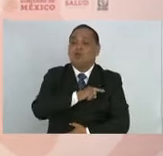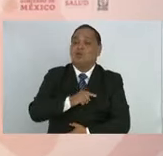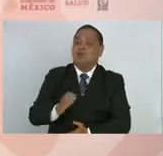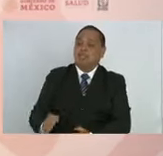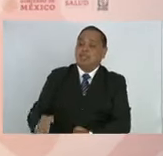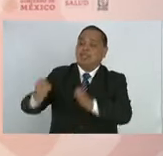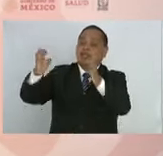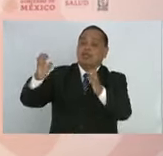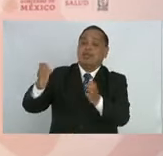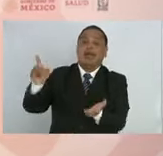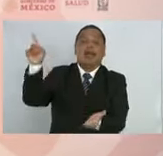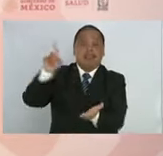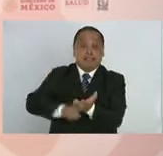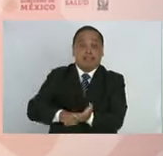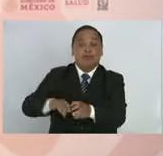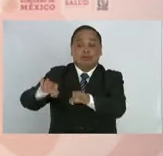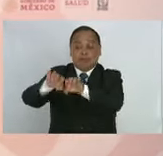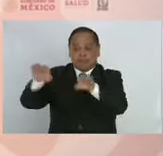estén equipados.